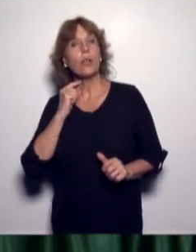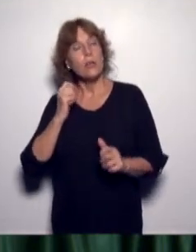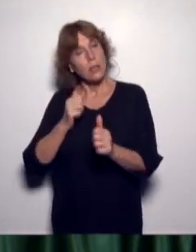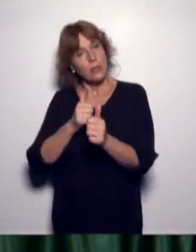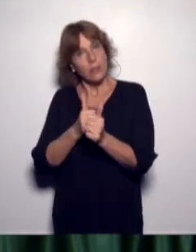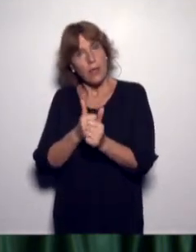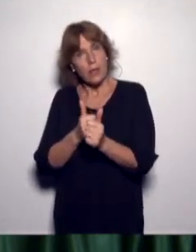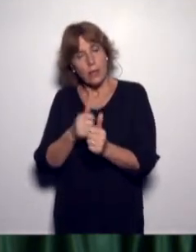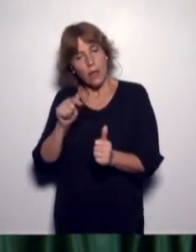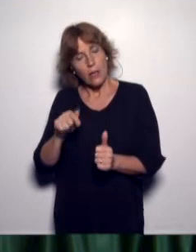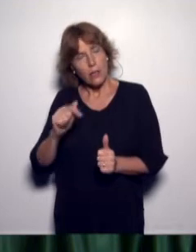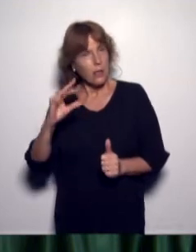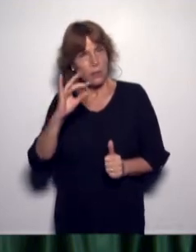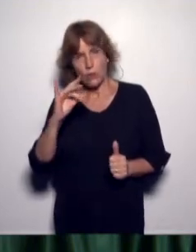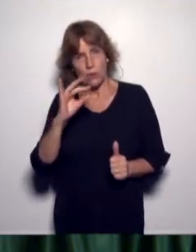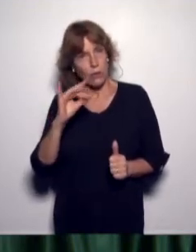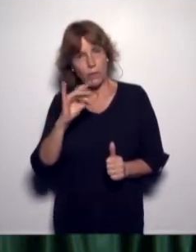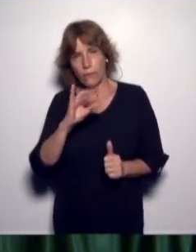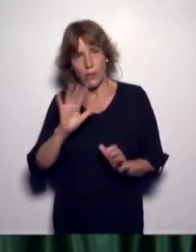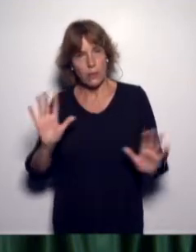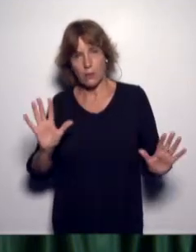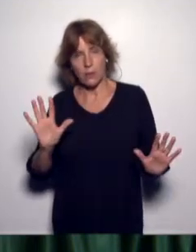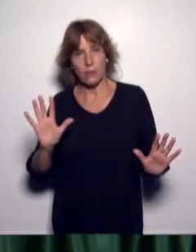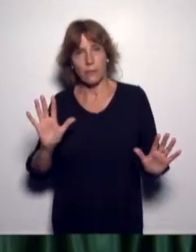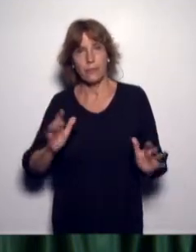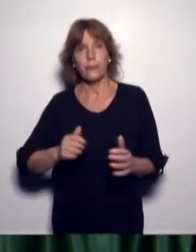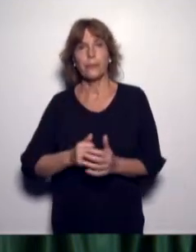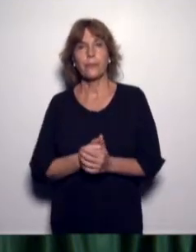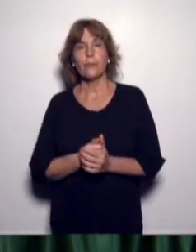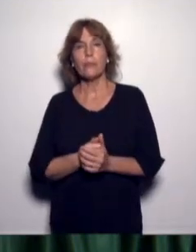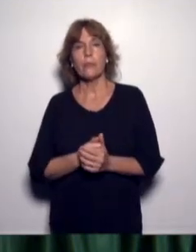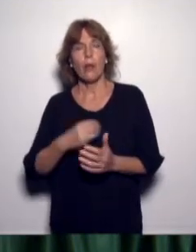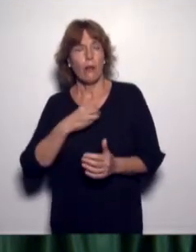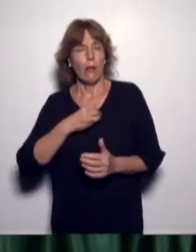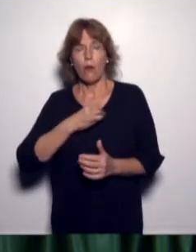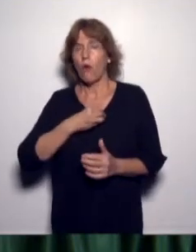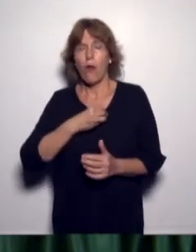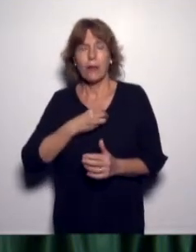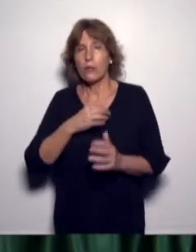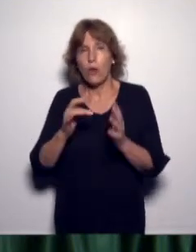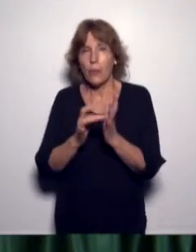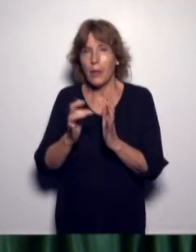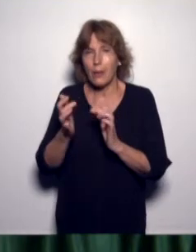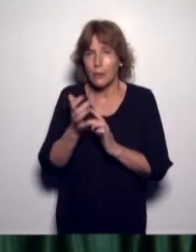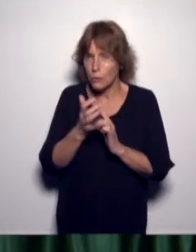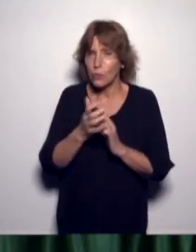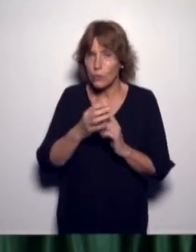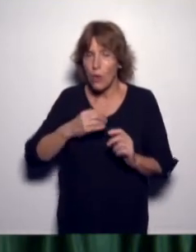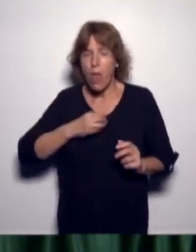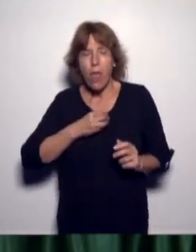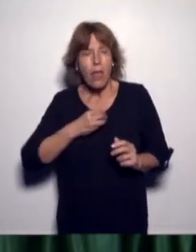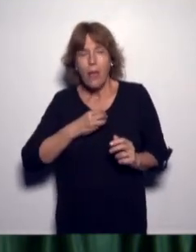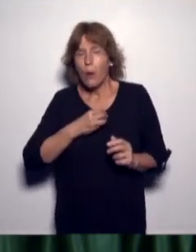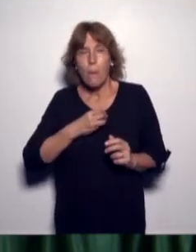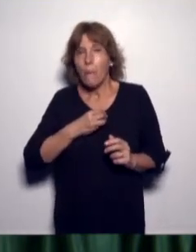Y esto es lo tremendo, ¿no? Que precisamente es lo que conmueve el corazón de Jesús en el Evangelio de hoy,